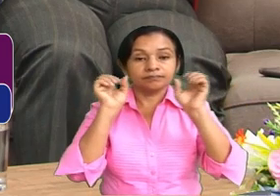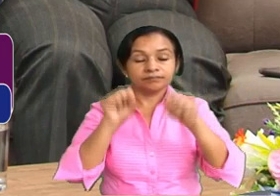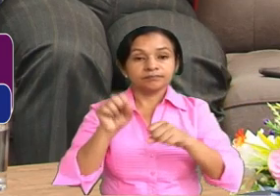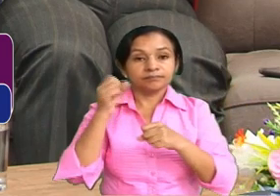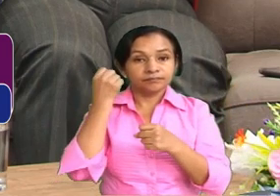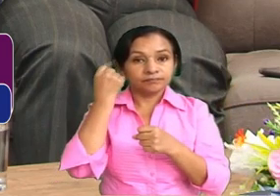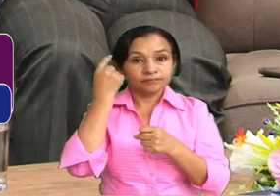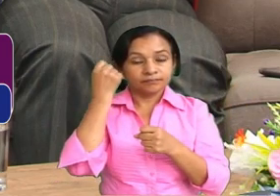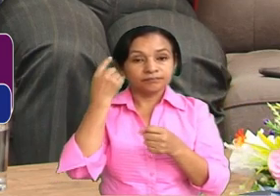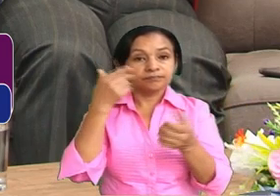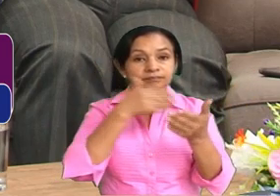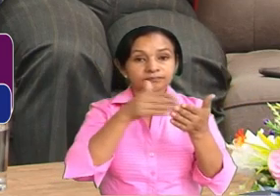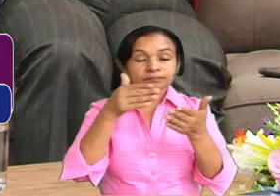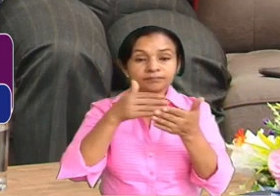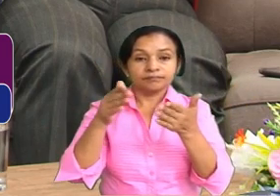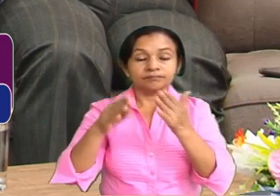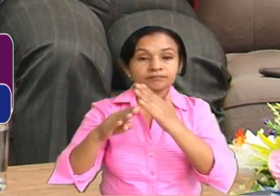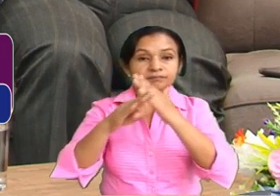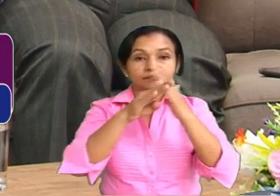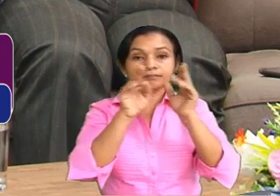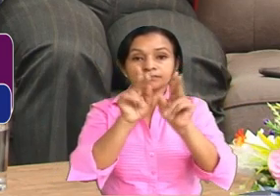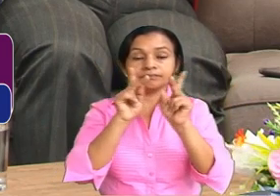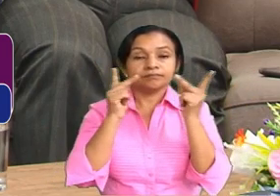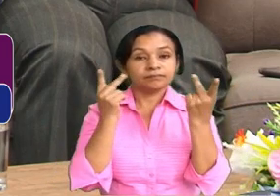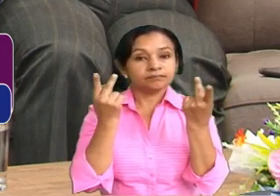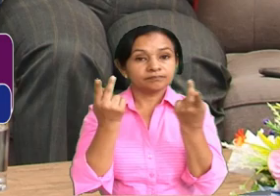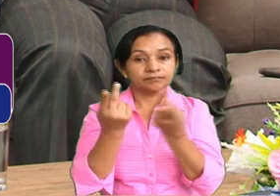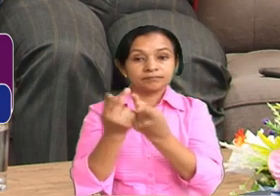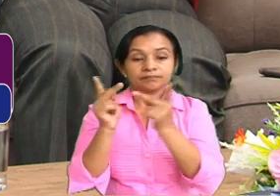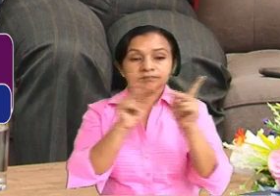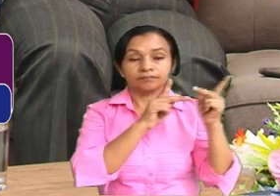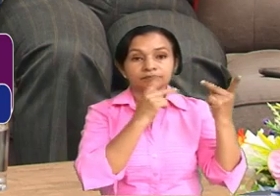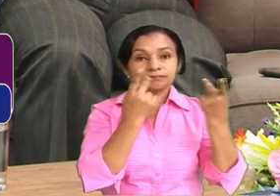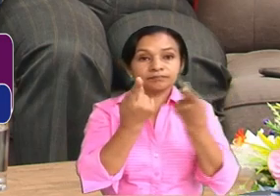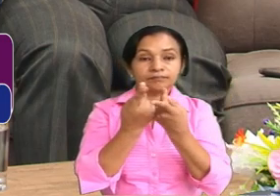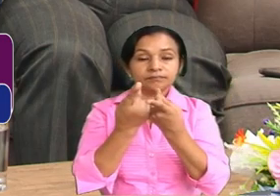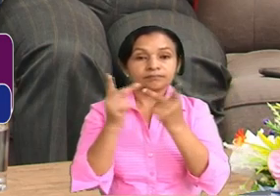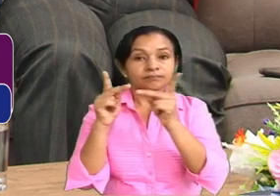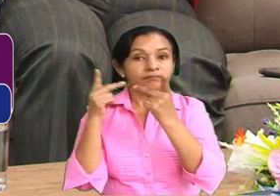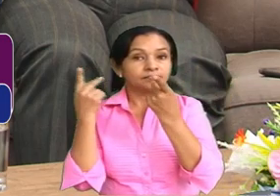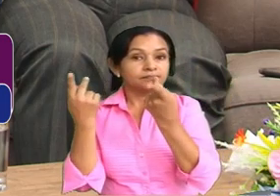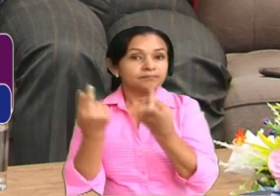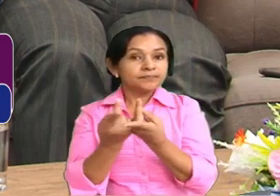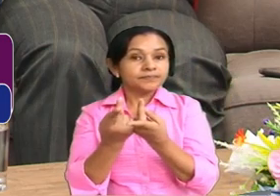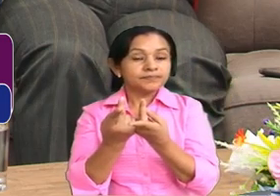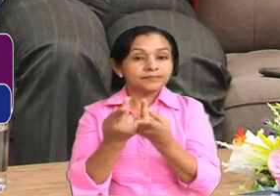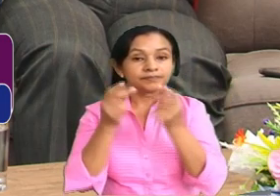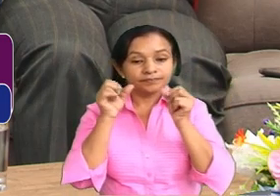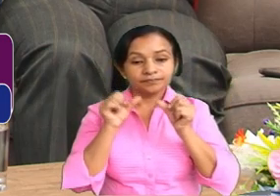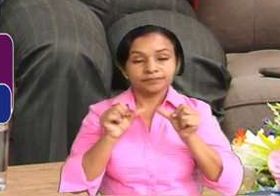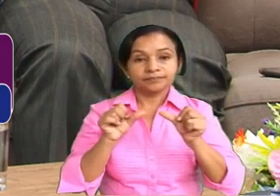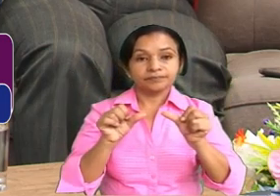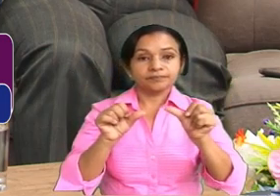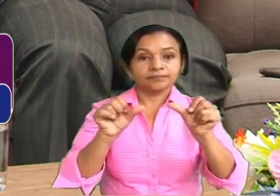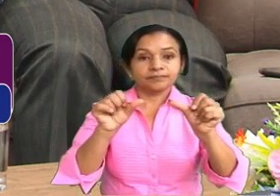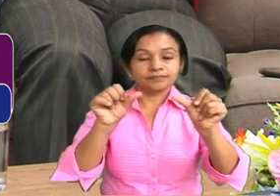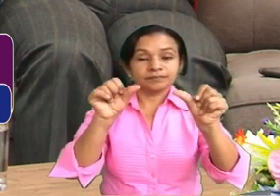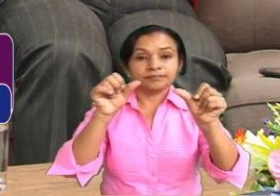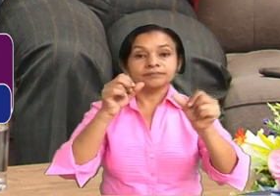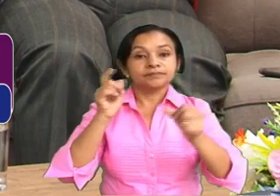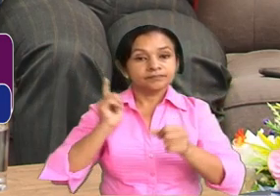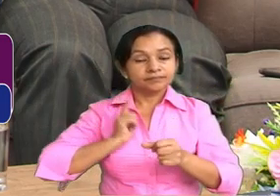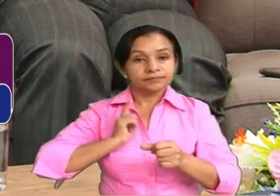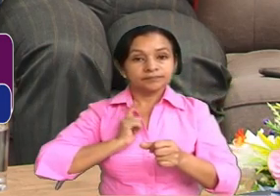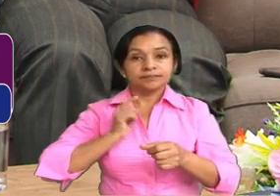esos rescates y esa resistencia de los pueblos dentro de esa dinámica de continuar existiendo